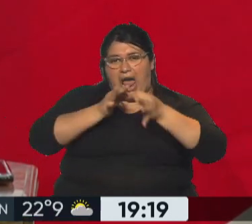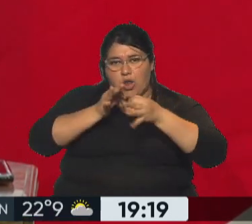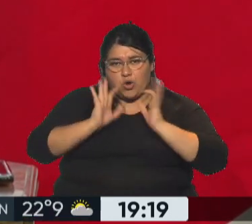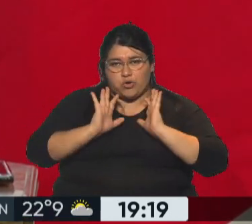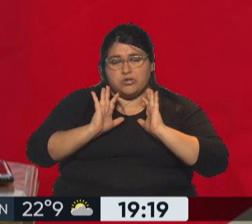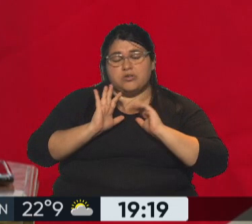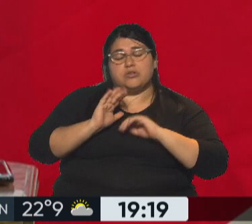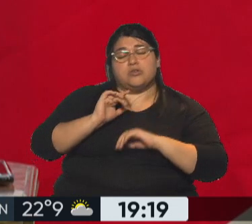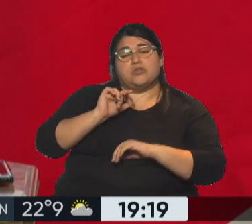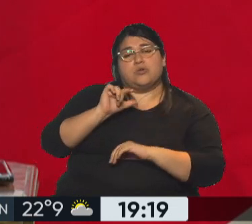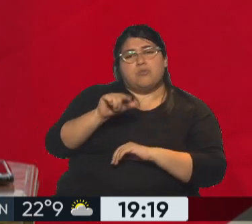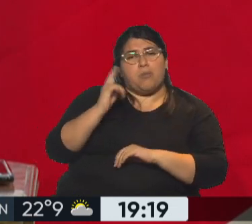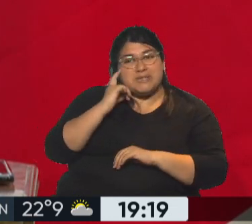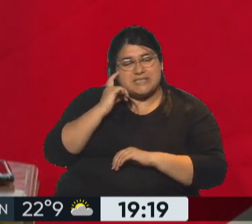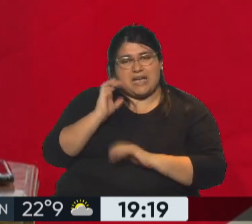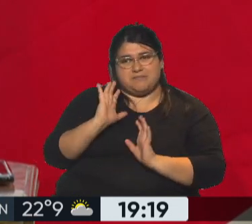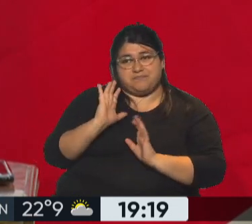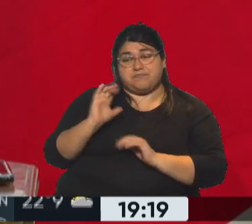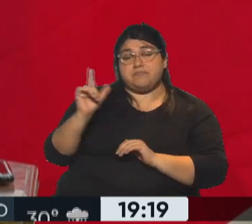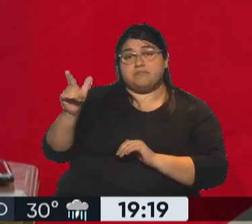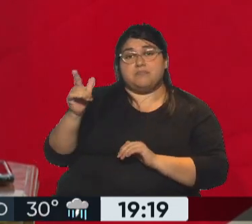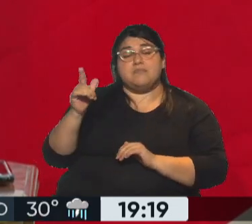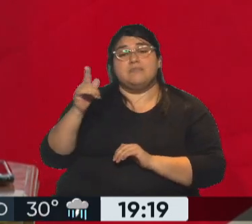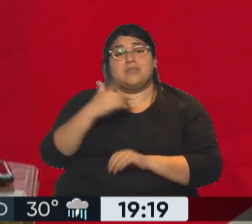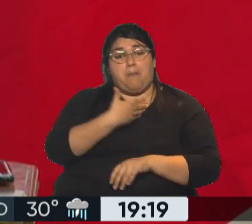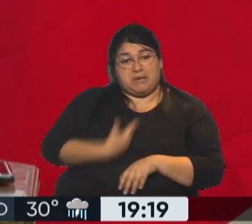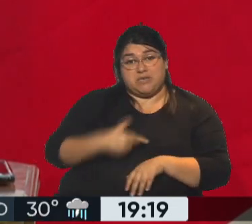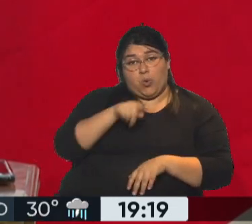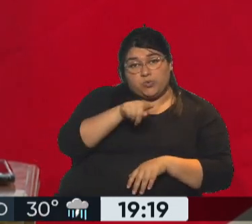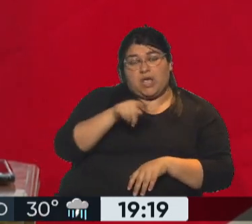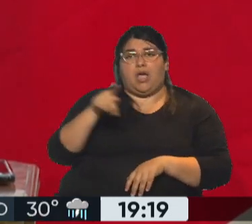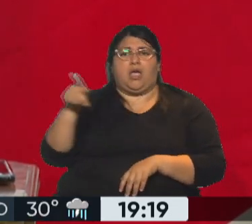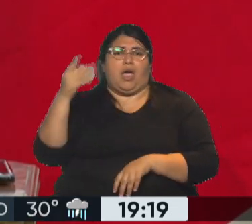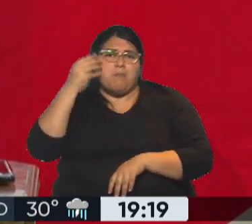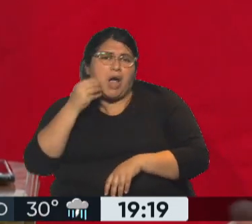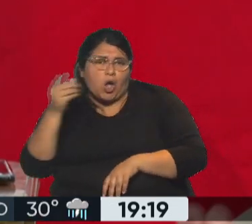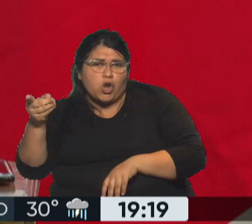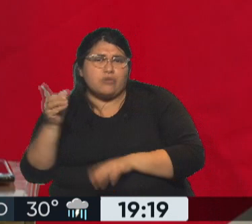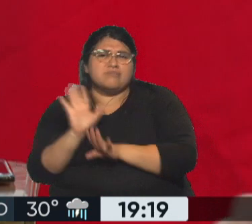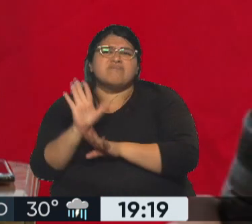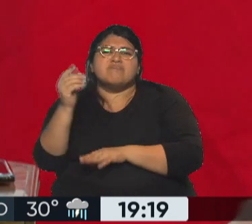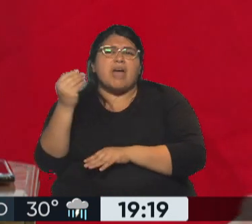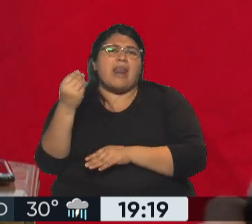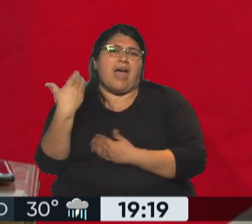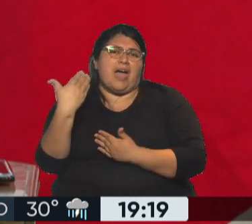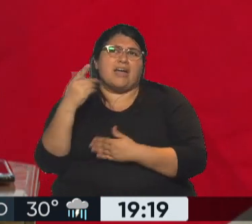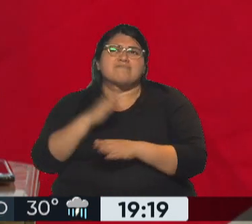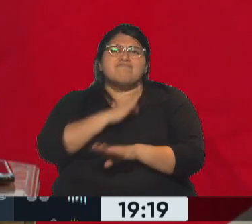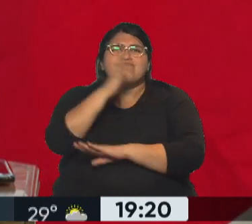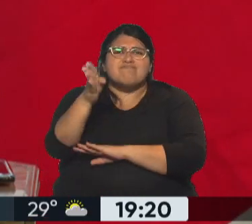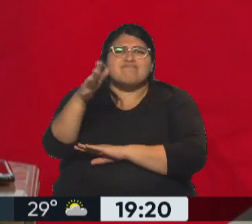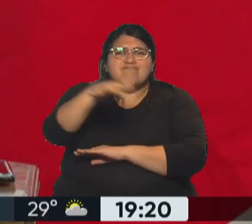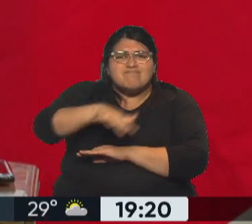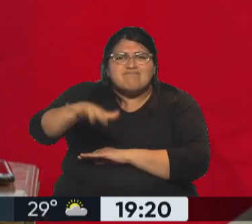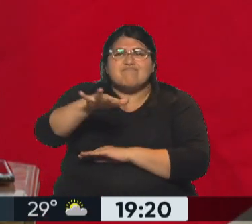que usted y Macron se dirijan a algún punto del mundo, viajen a algún punto del mundo para encontrar justamente a las dos